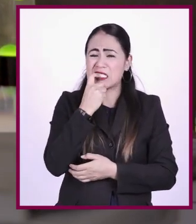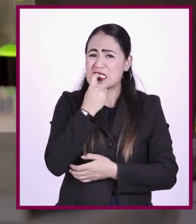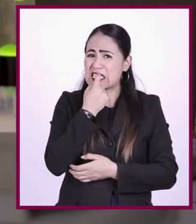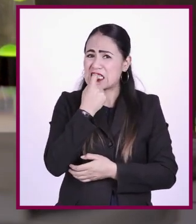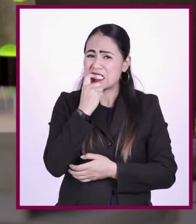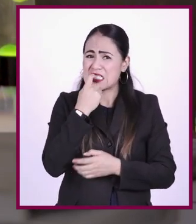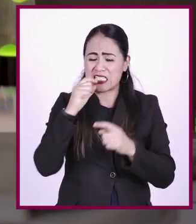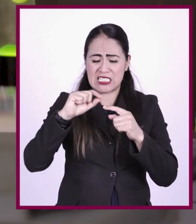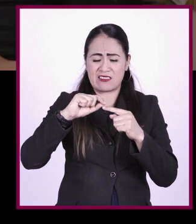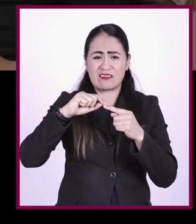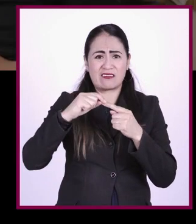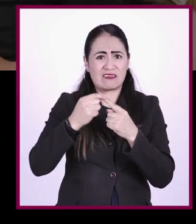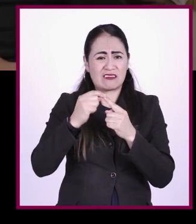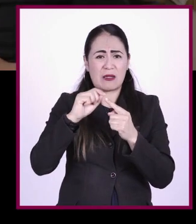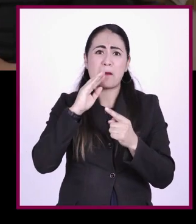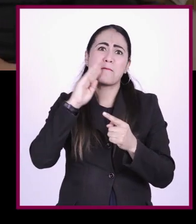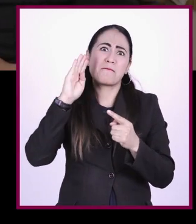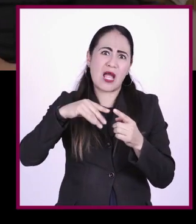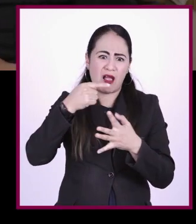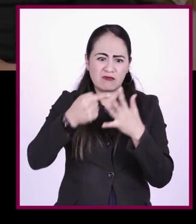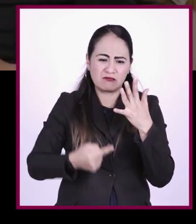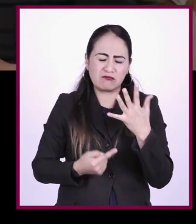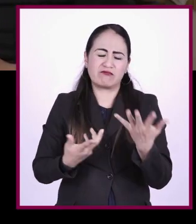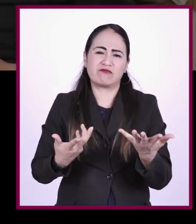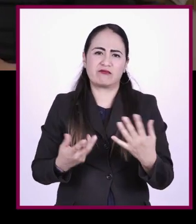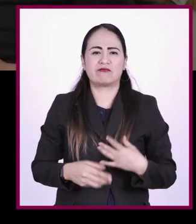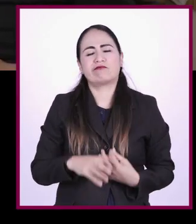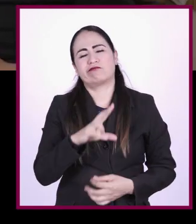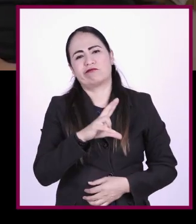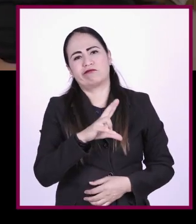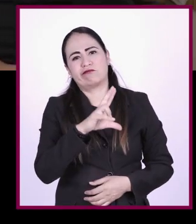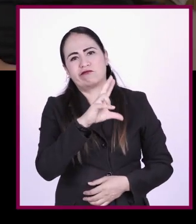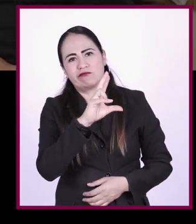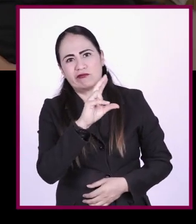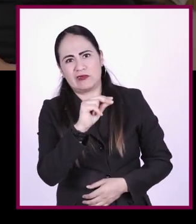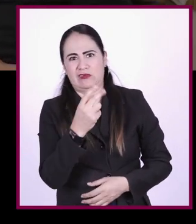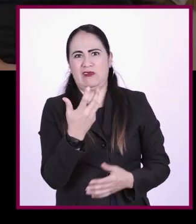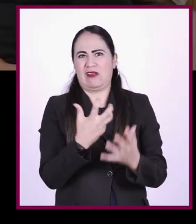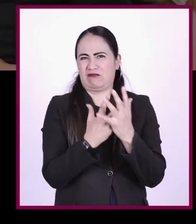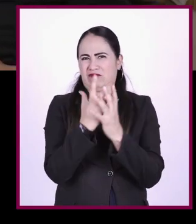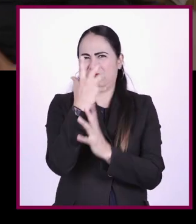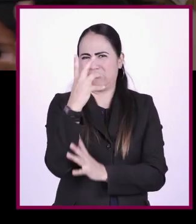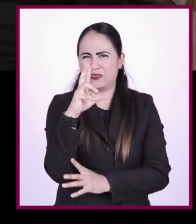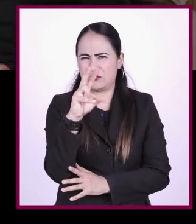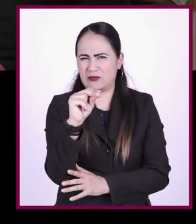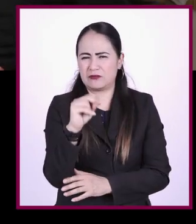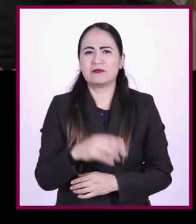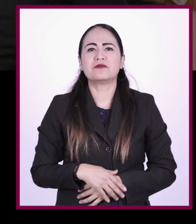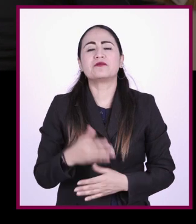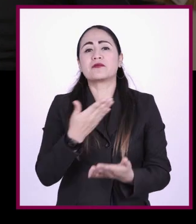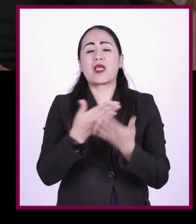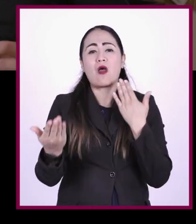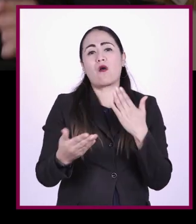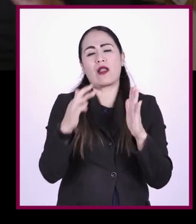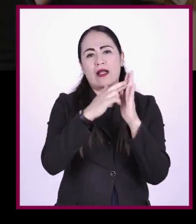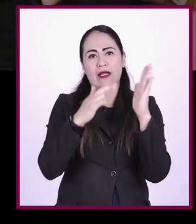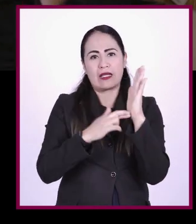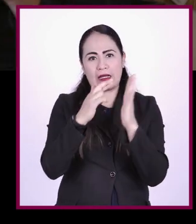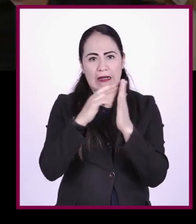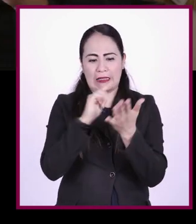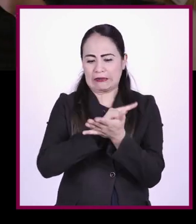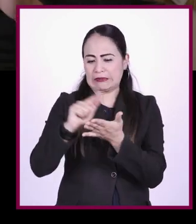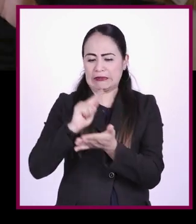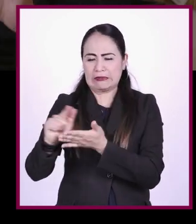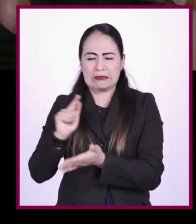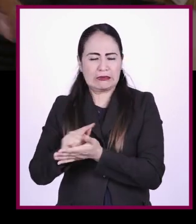hábito, me como las uñas. Ay, todo mal. No, Citla, no hay que llegar a tanto. Y ahora con